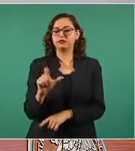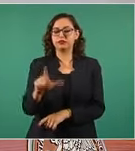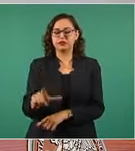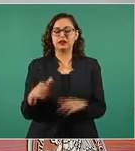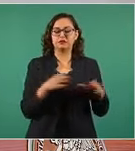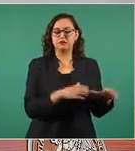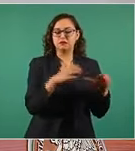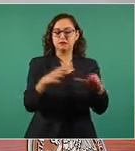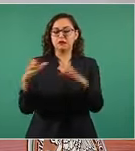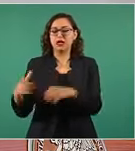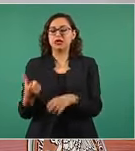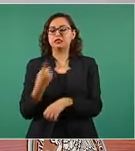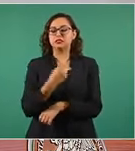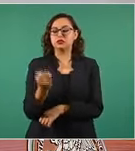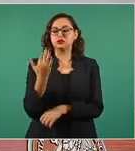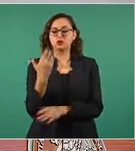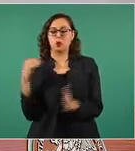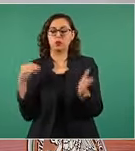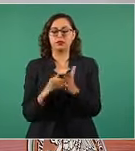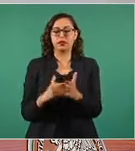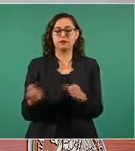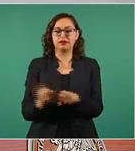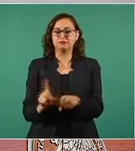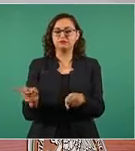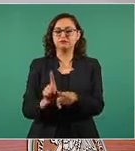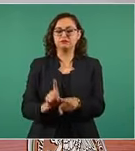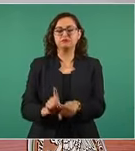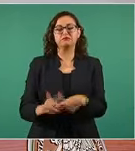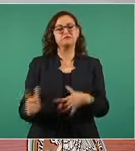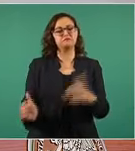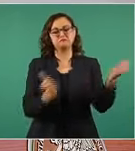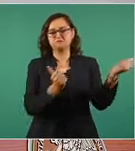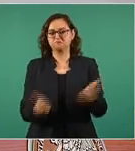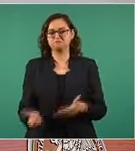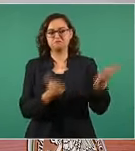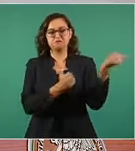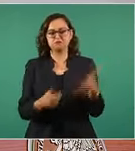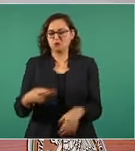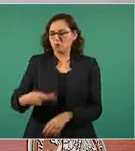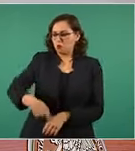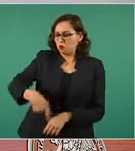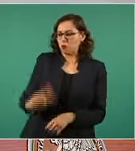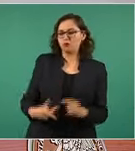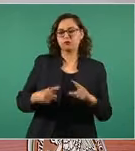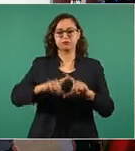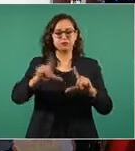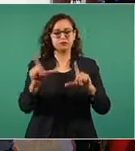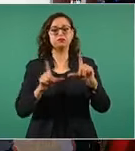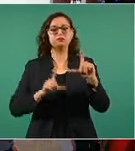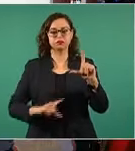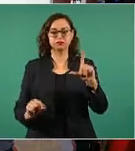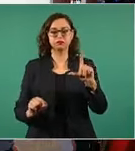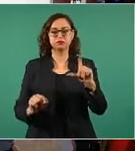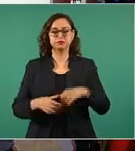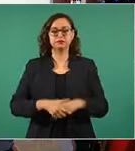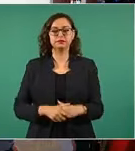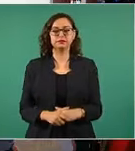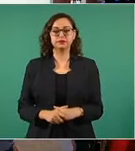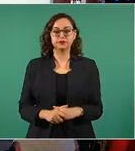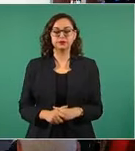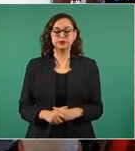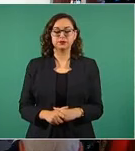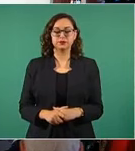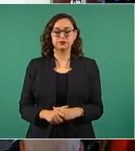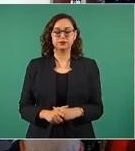barriles diarios, se destinarán al abasto del mercado interno de nuestro país. Esta